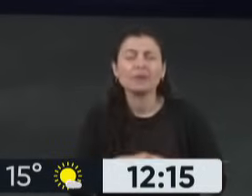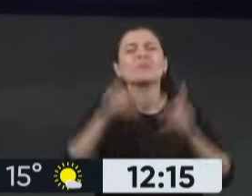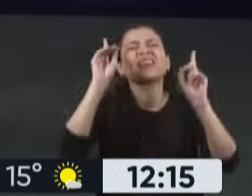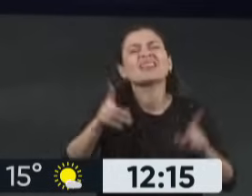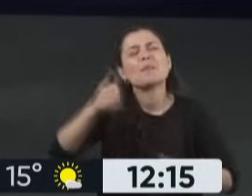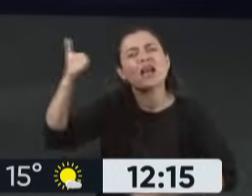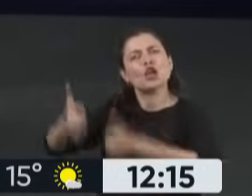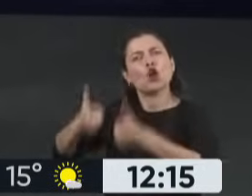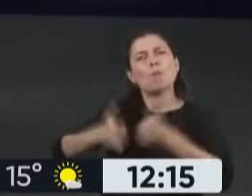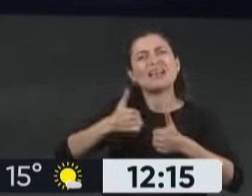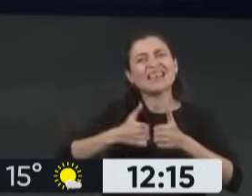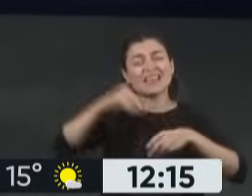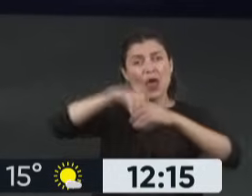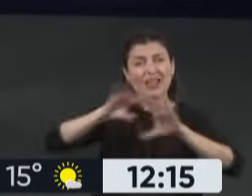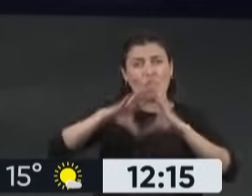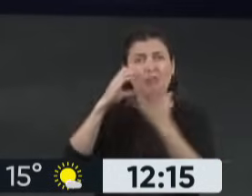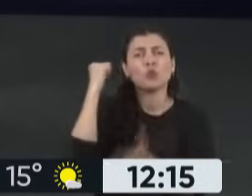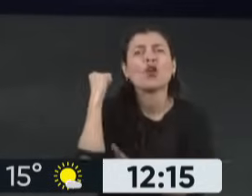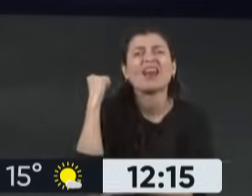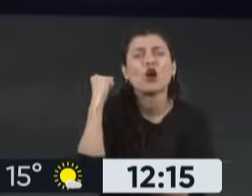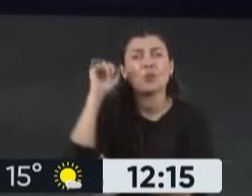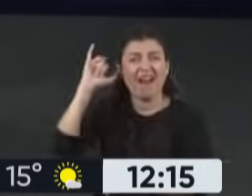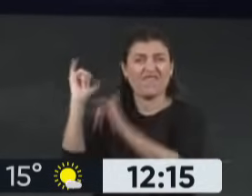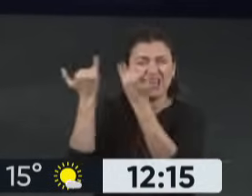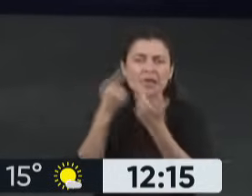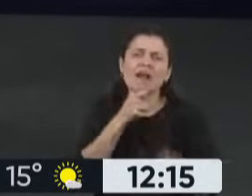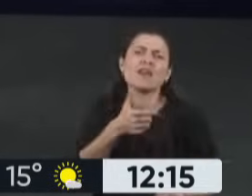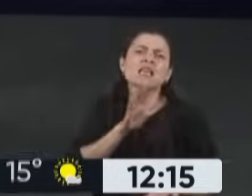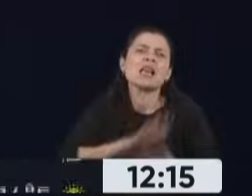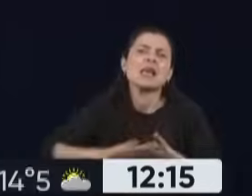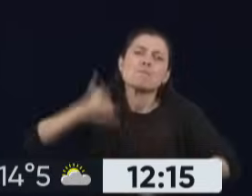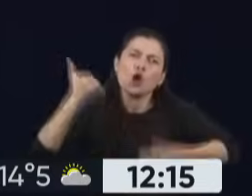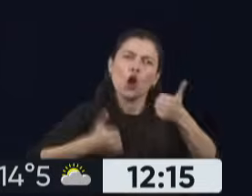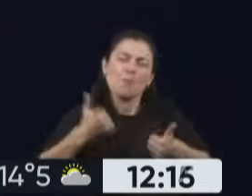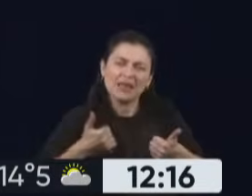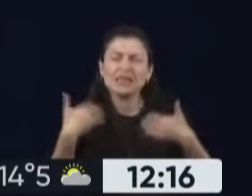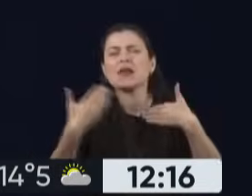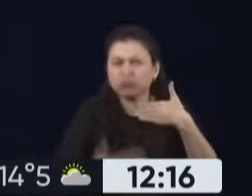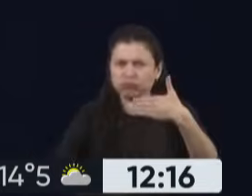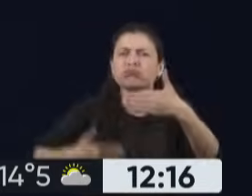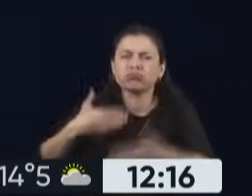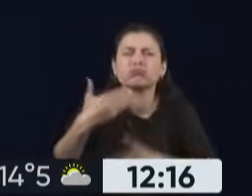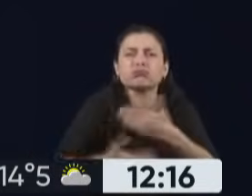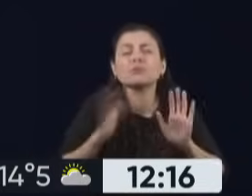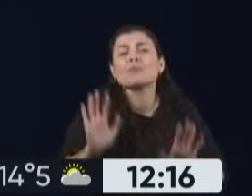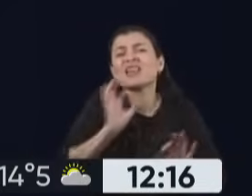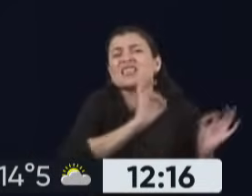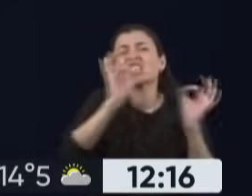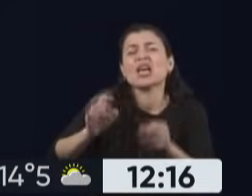los participantes del sistema financiero y de esa manera ir consiguiendo, ir avanzando en este concepto